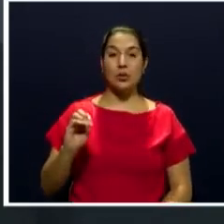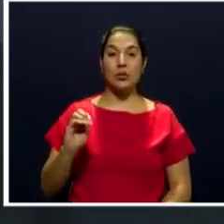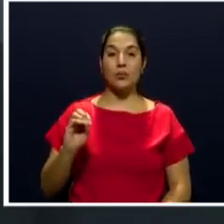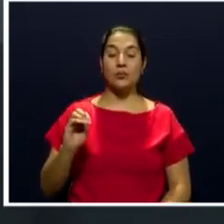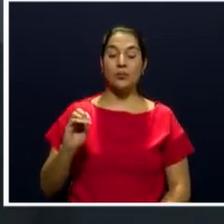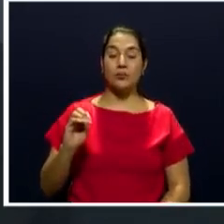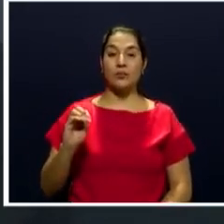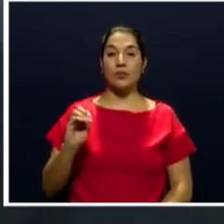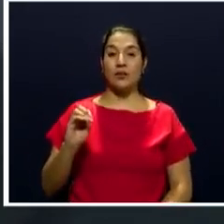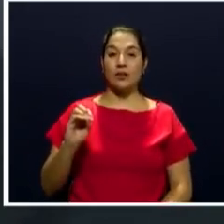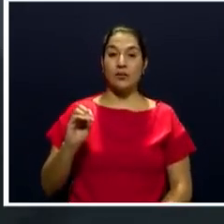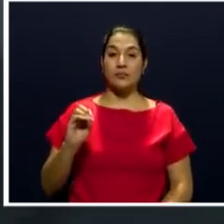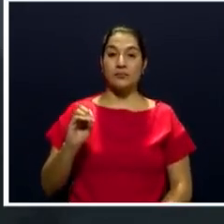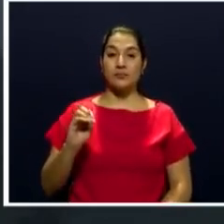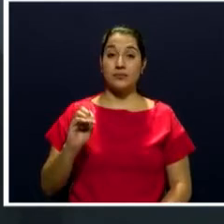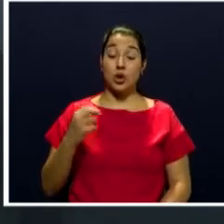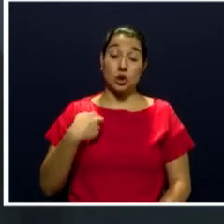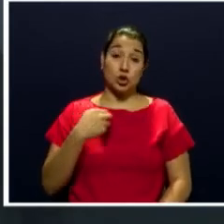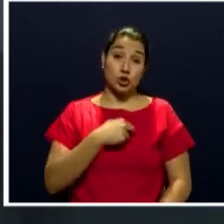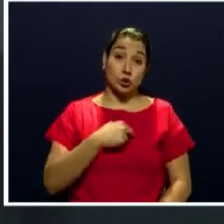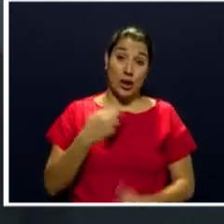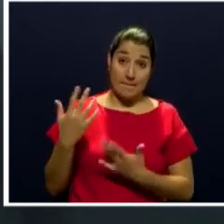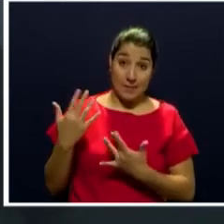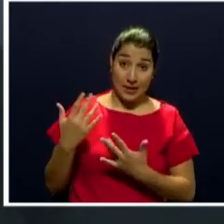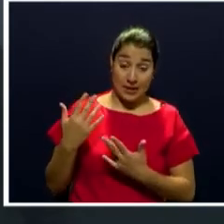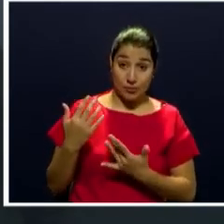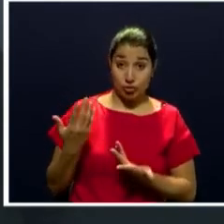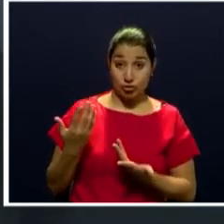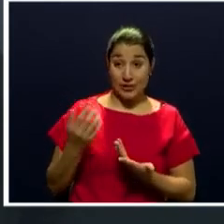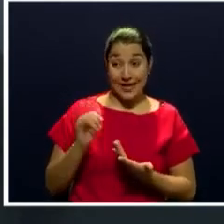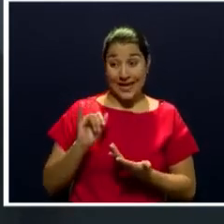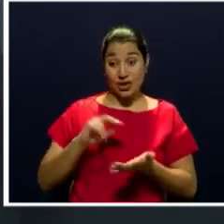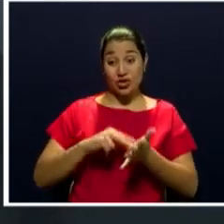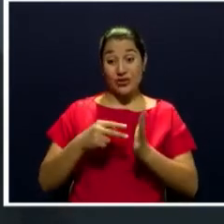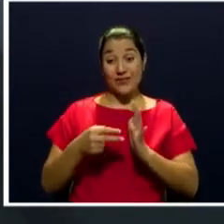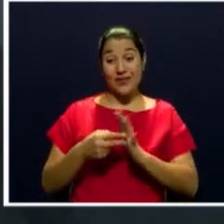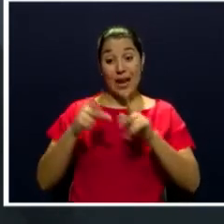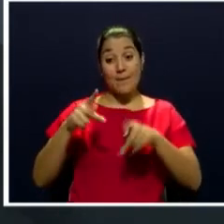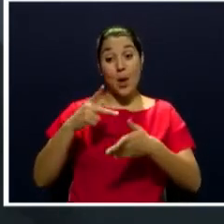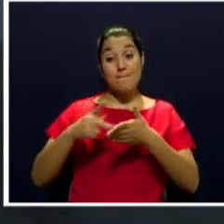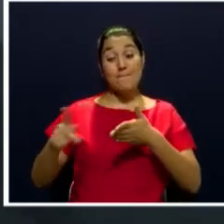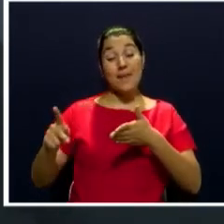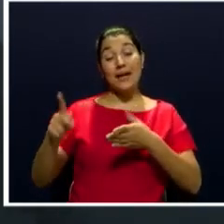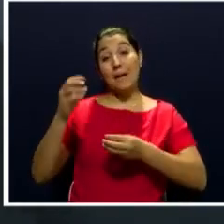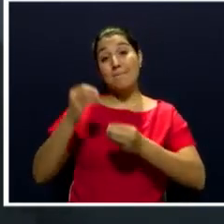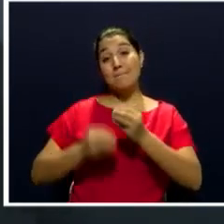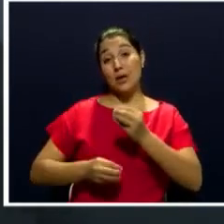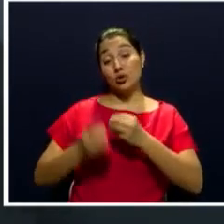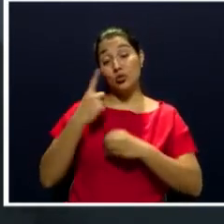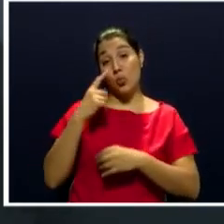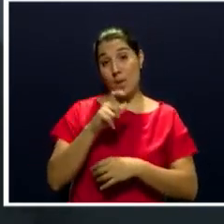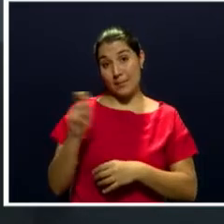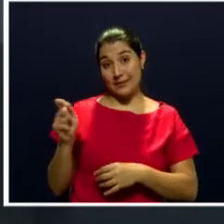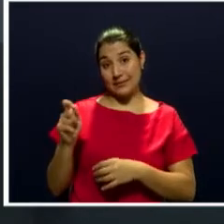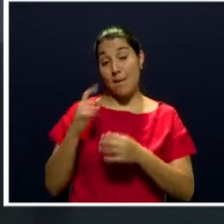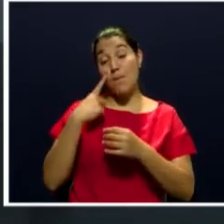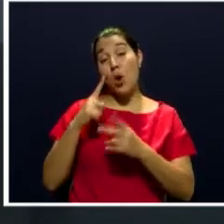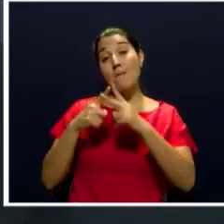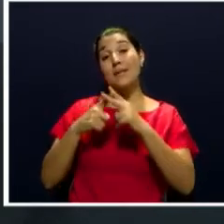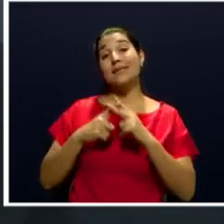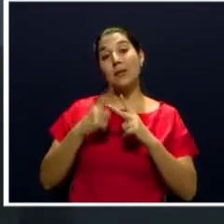lo que esperaríamos que se traduzca en una menor tasa de interés en los créditos que tiene la población, y